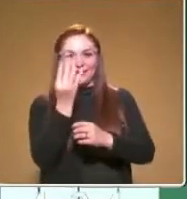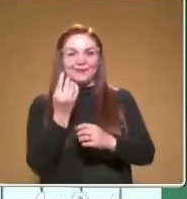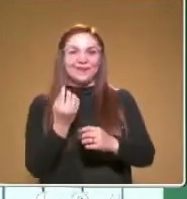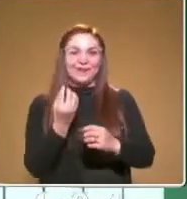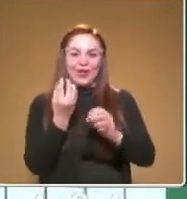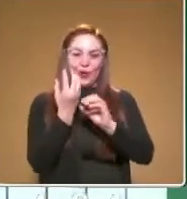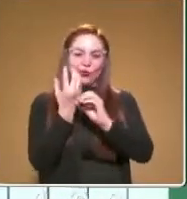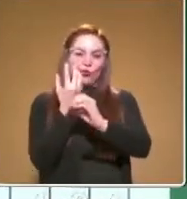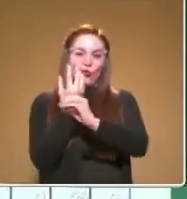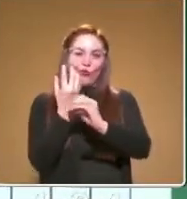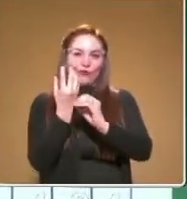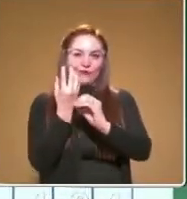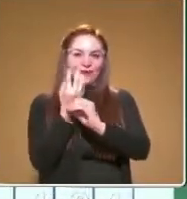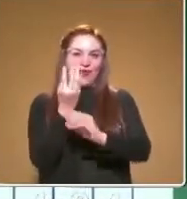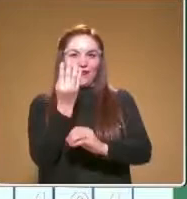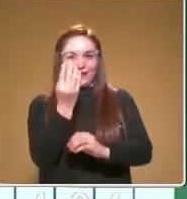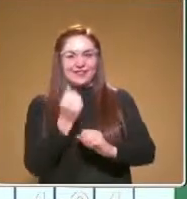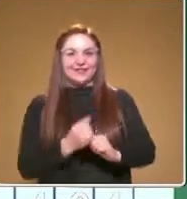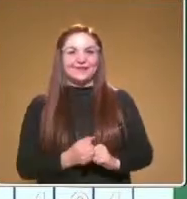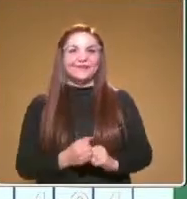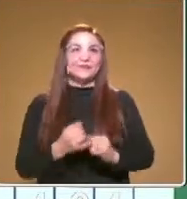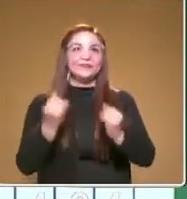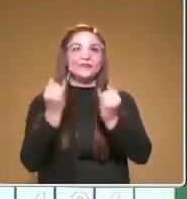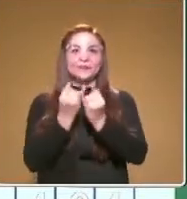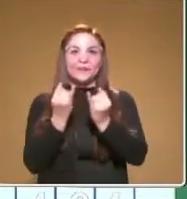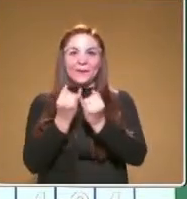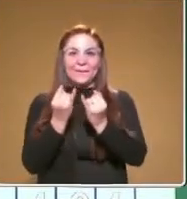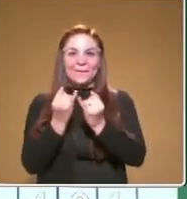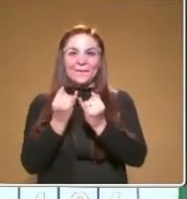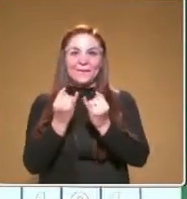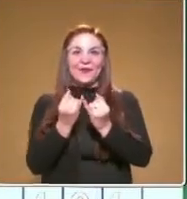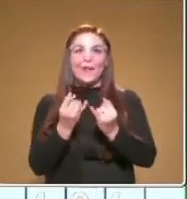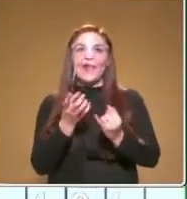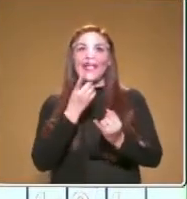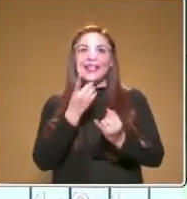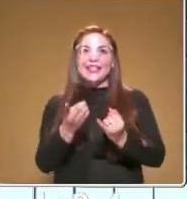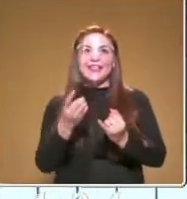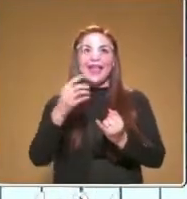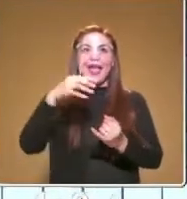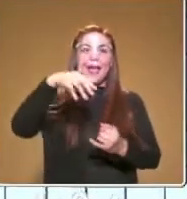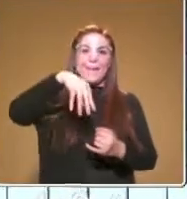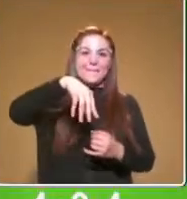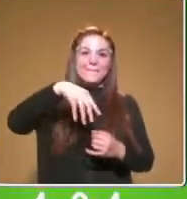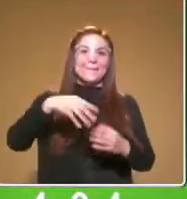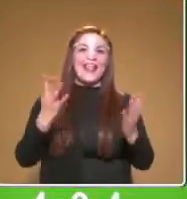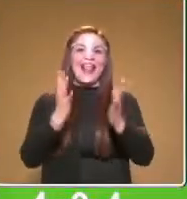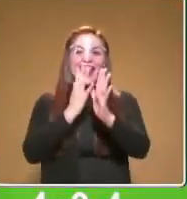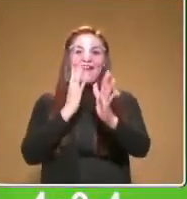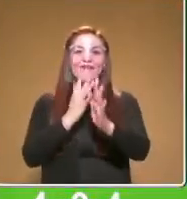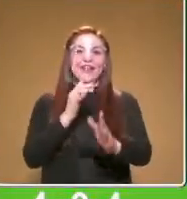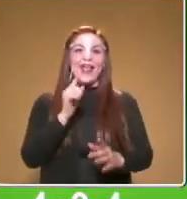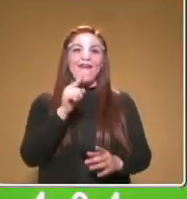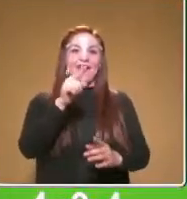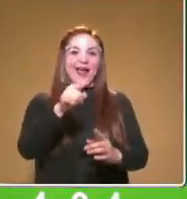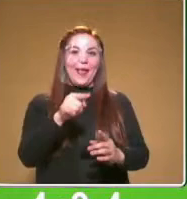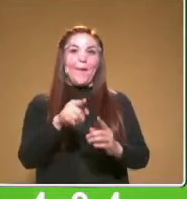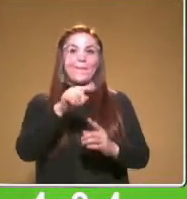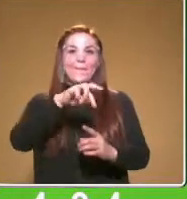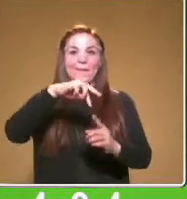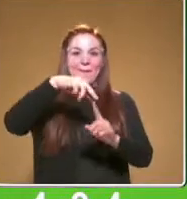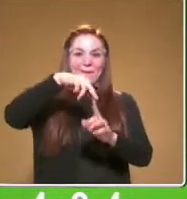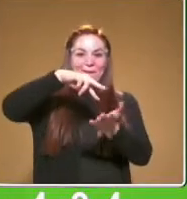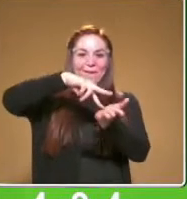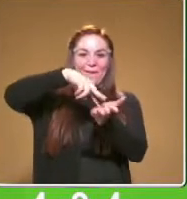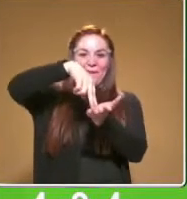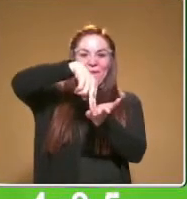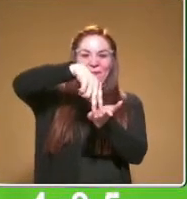me acordé, maestra, es como cuando hacíamos la fila y los maestros les decíamos media vuelta por ti. Así es, y los algo alumnos así. Quedaban